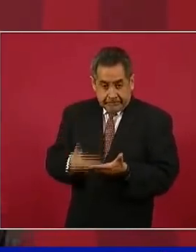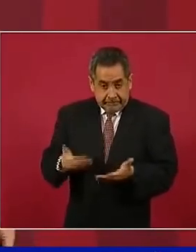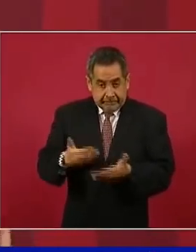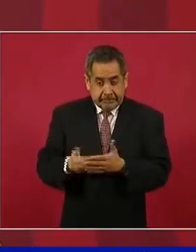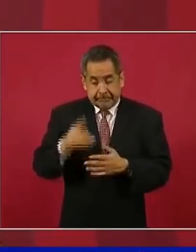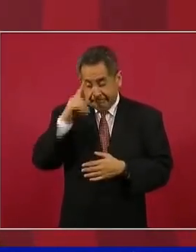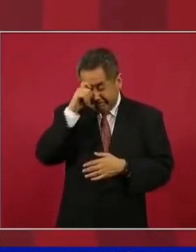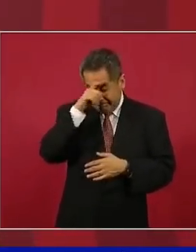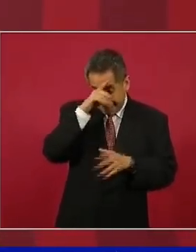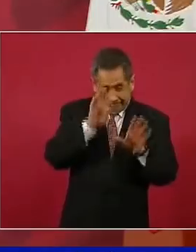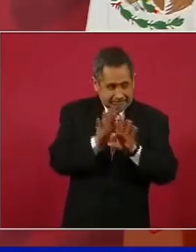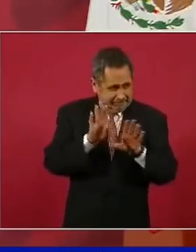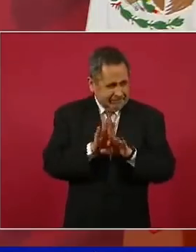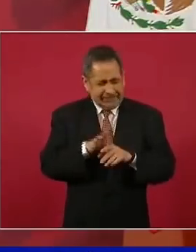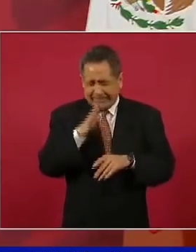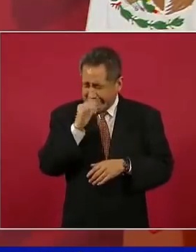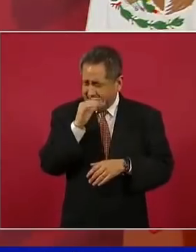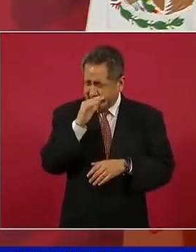costó?